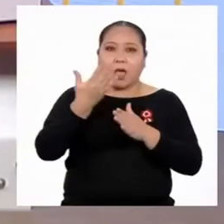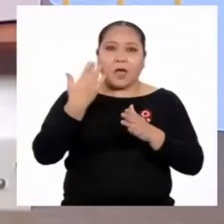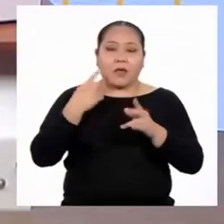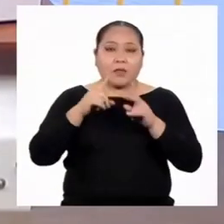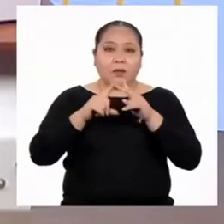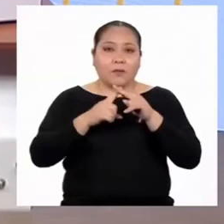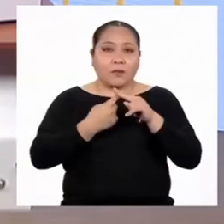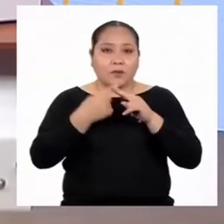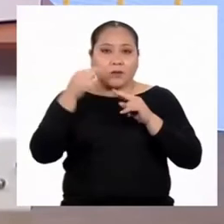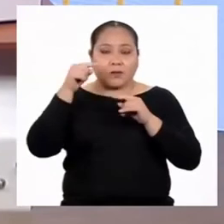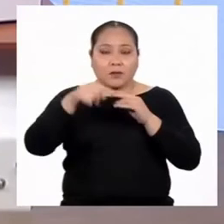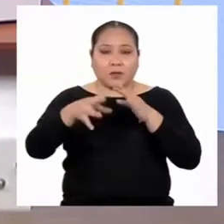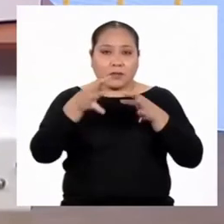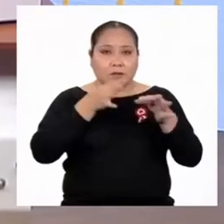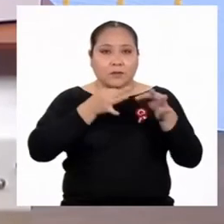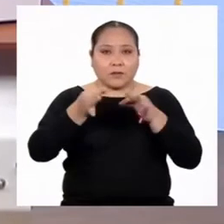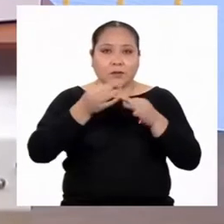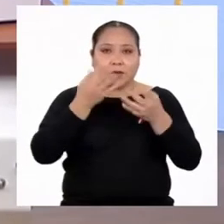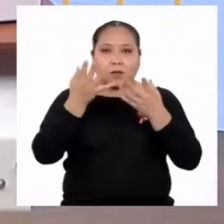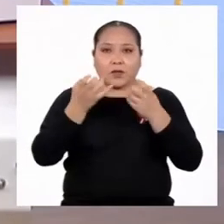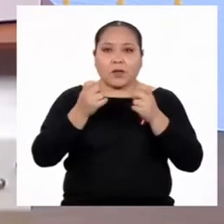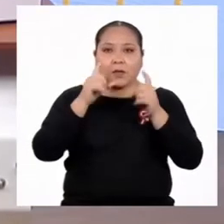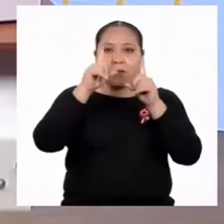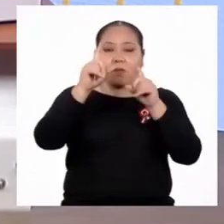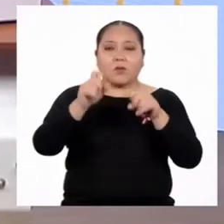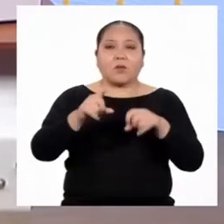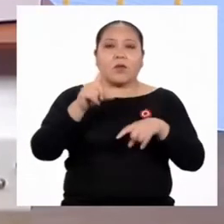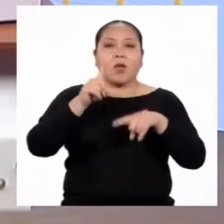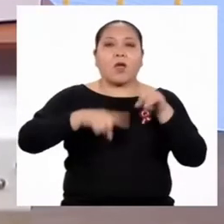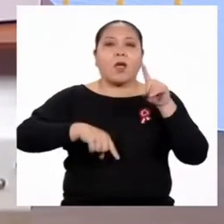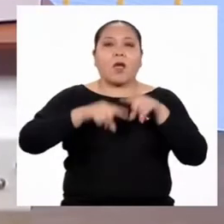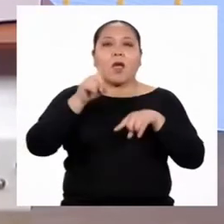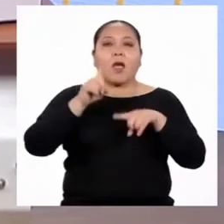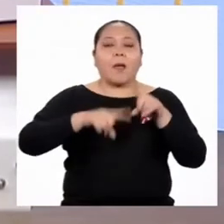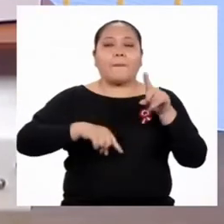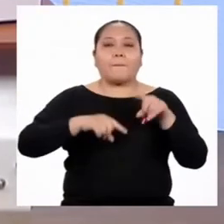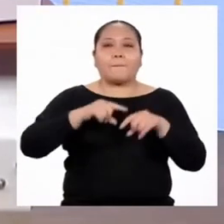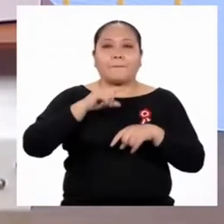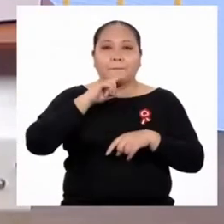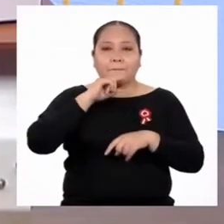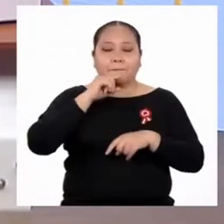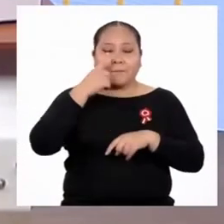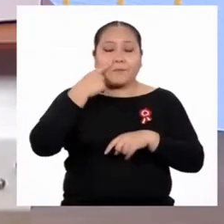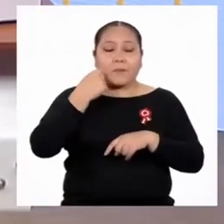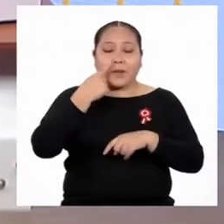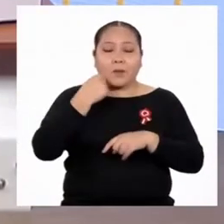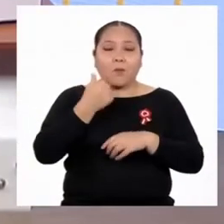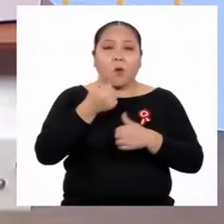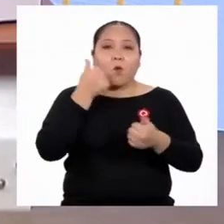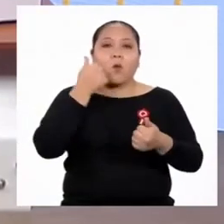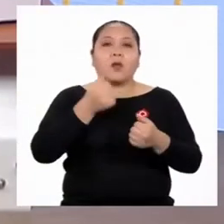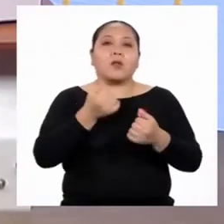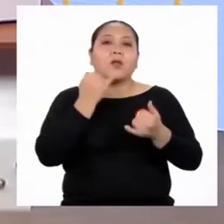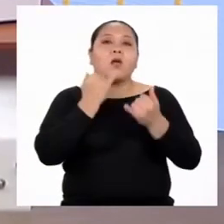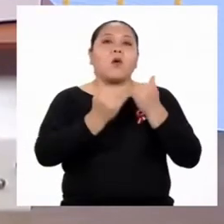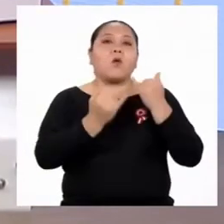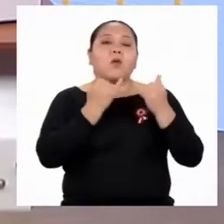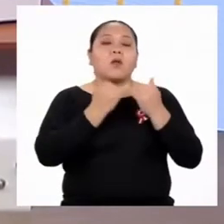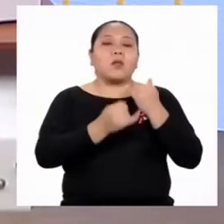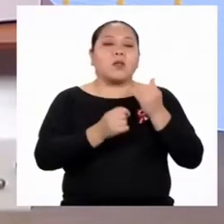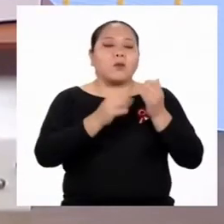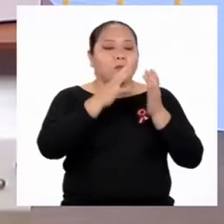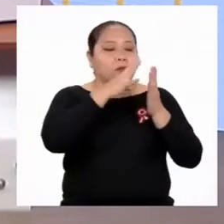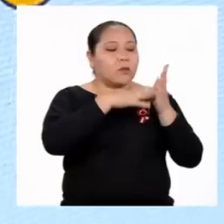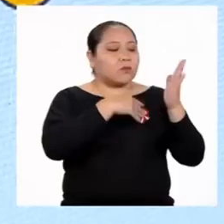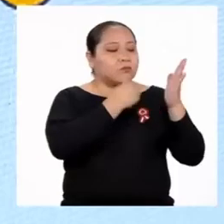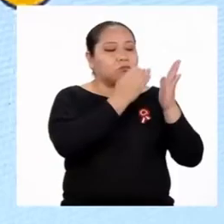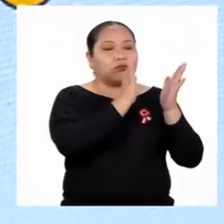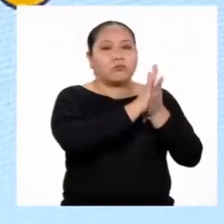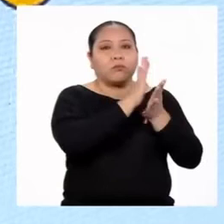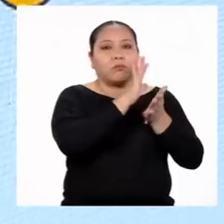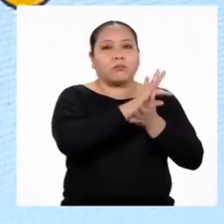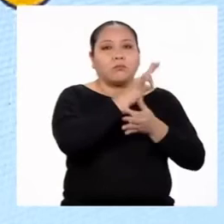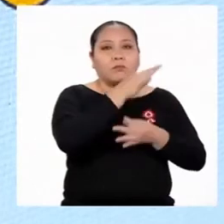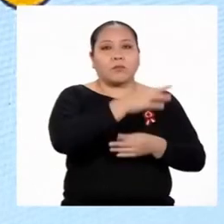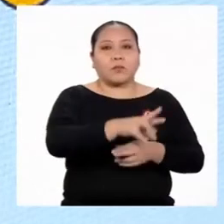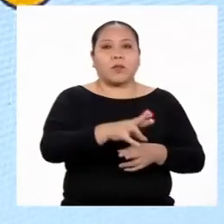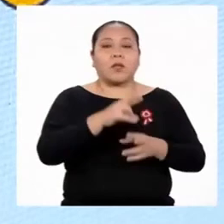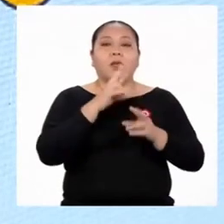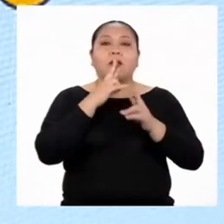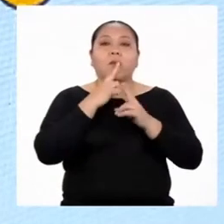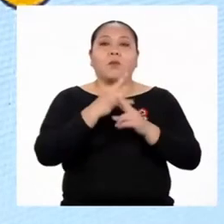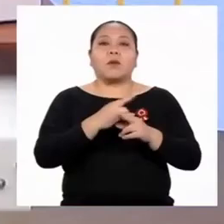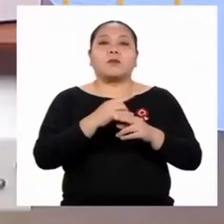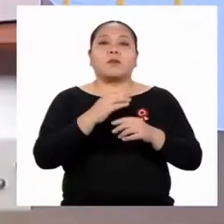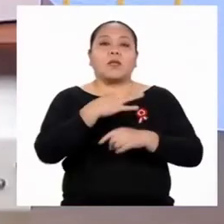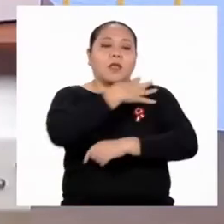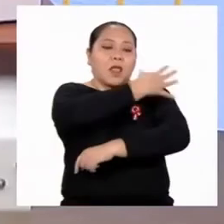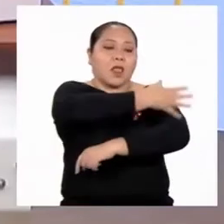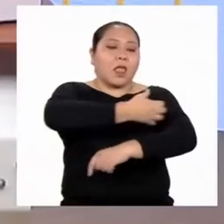esta explicación, quiero preguntarle a mi primo cuál ha sido el último resultado de presión arterial de mi tía.